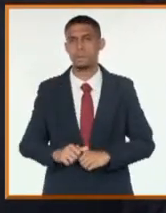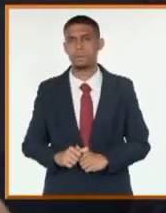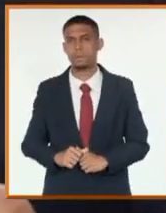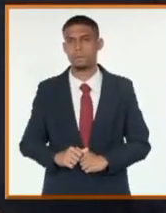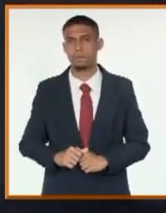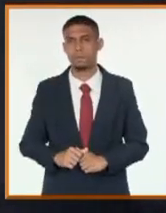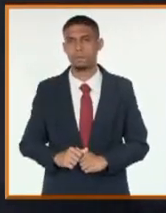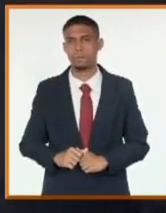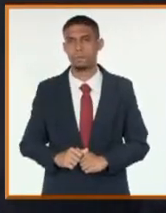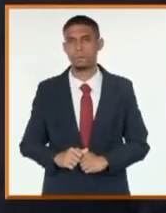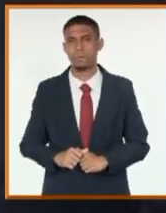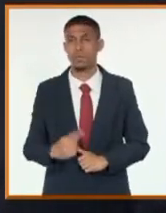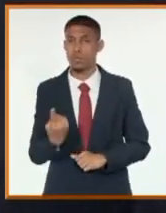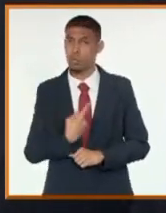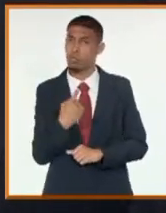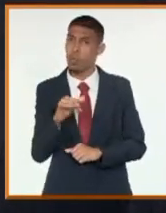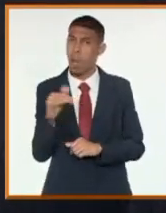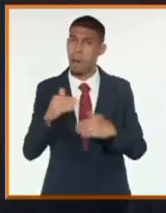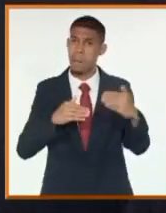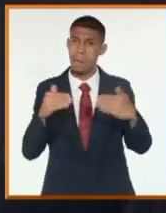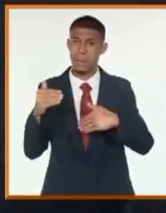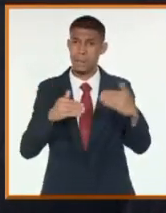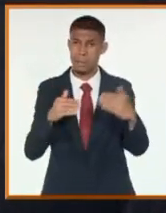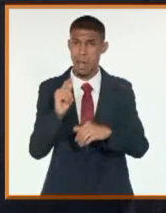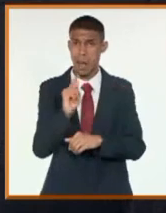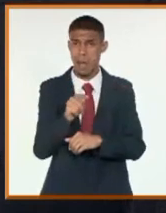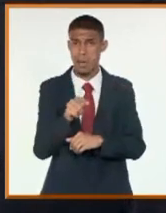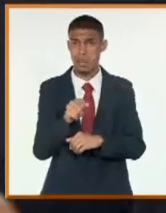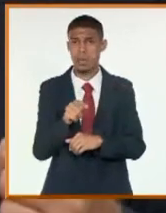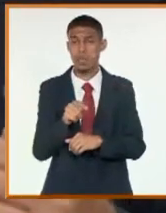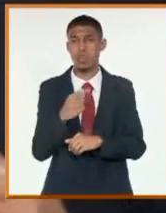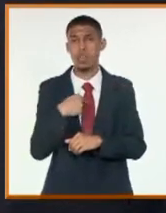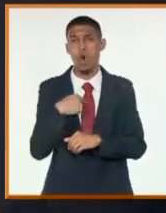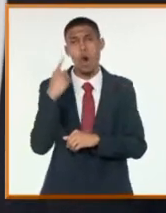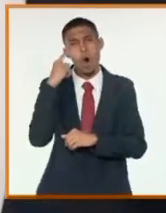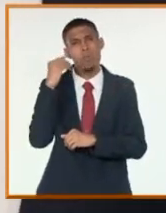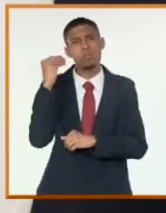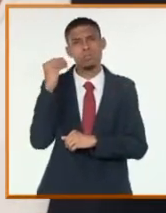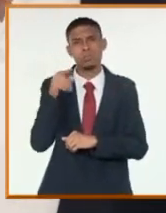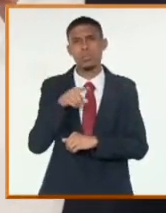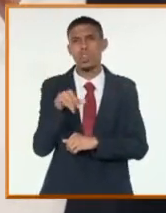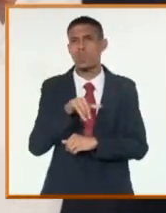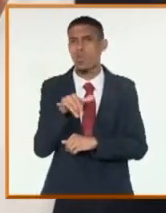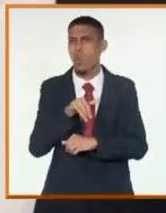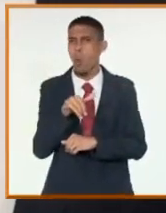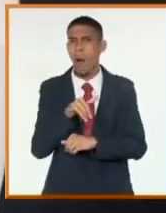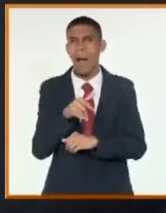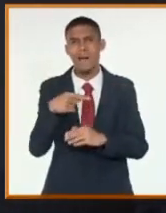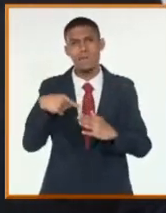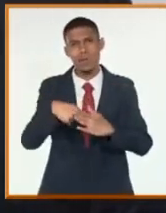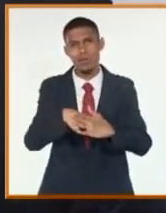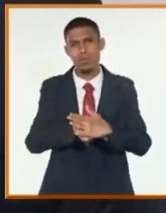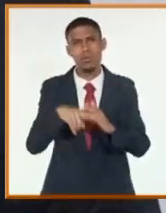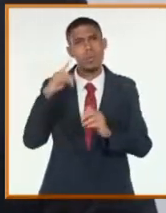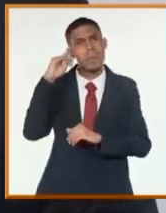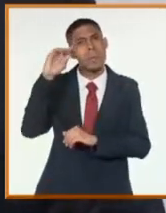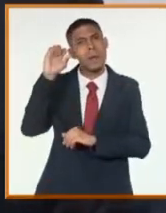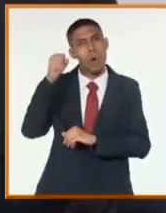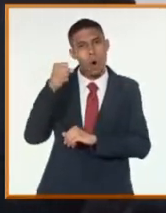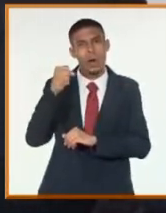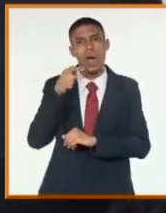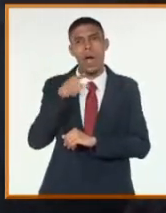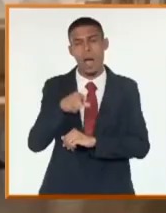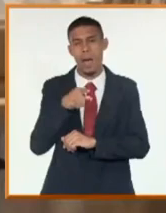en los cuales pudimos participar y que yo creo que guardamos profundamente en la memoria de los que fuimos miembros de la